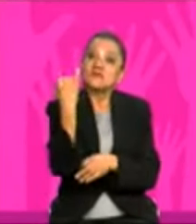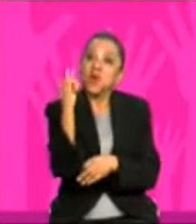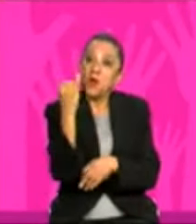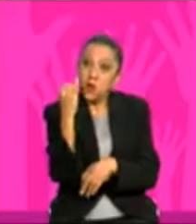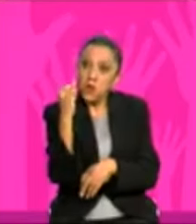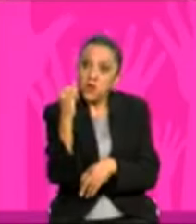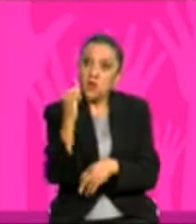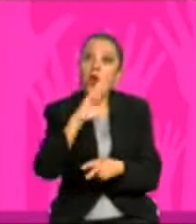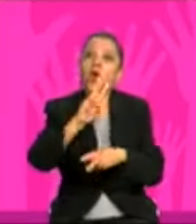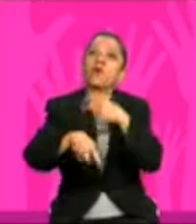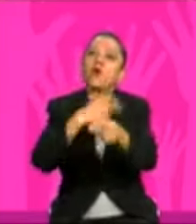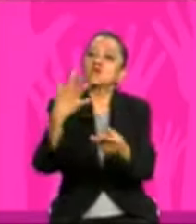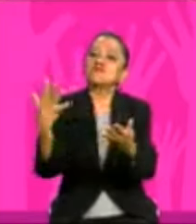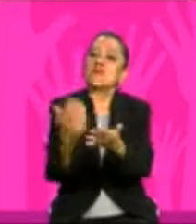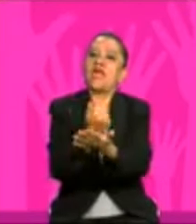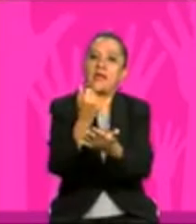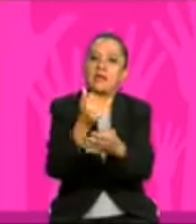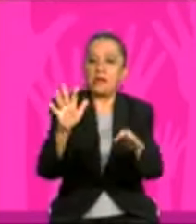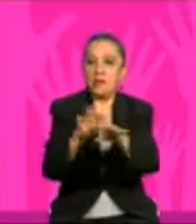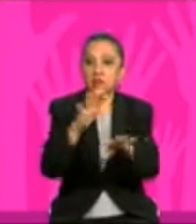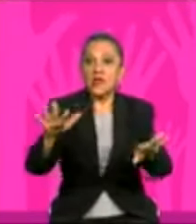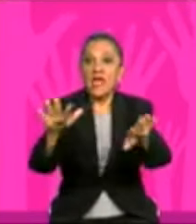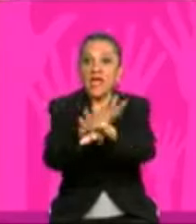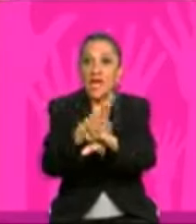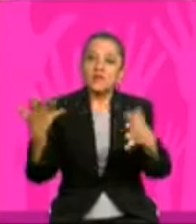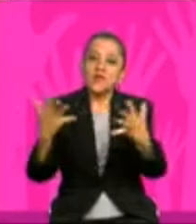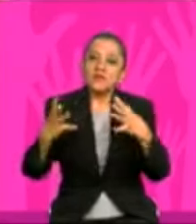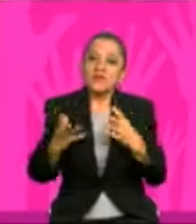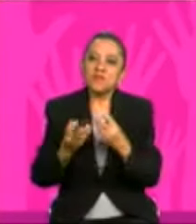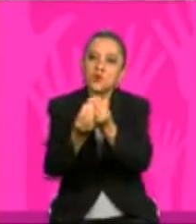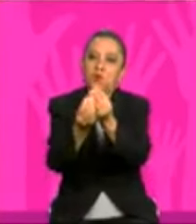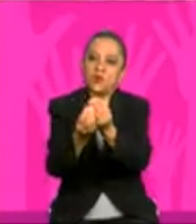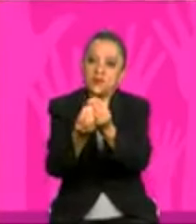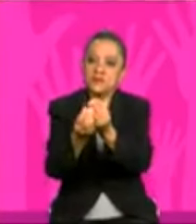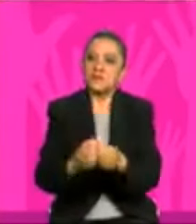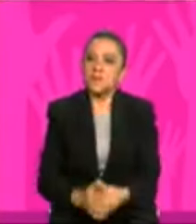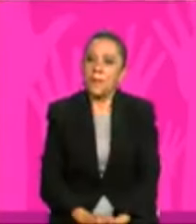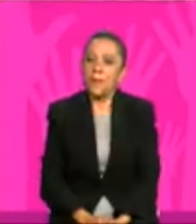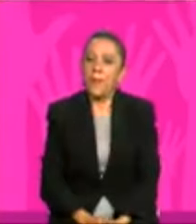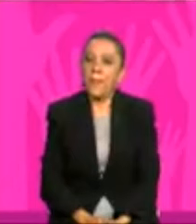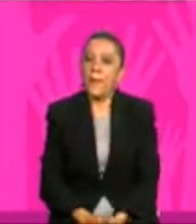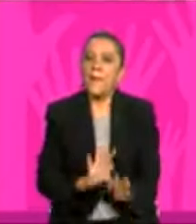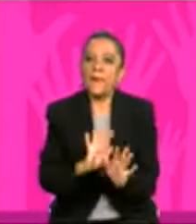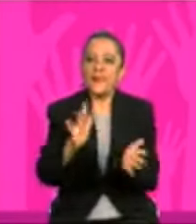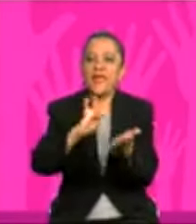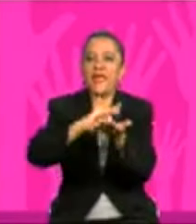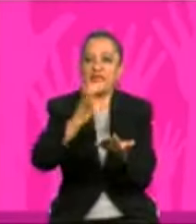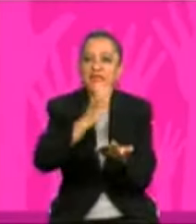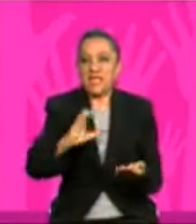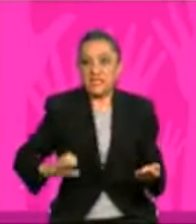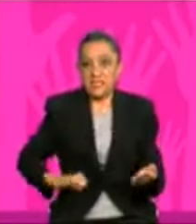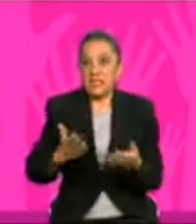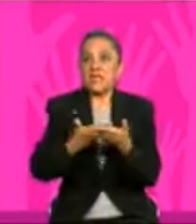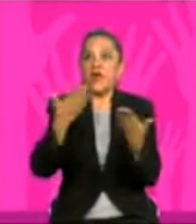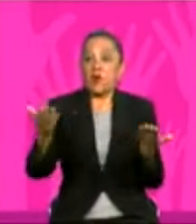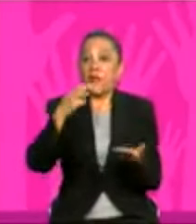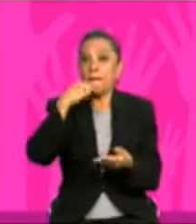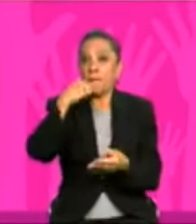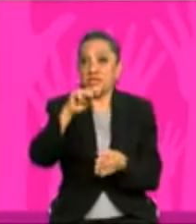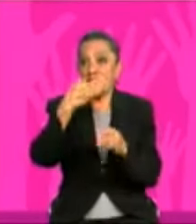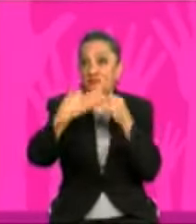este 2 de junio vamos a ganar, porque el cambio lo hacemos juntos. Gracias, candidata. Vamos ahora a escuchar en un mensaje final